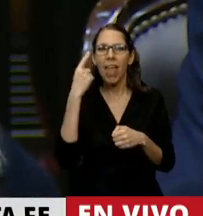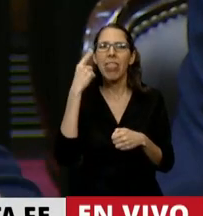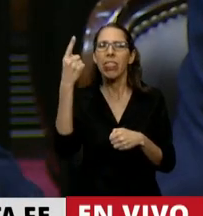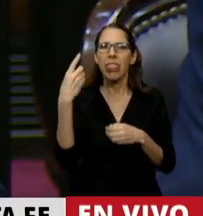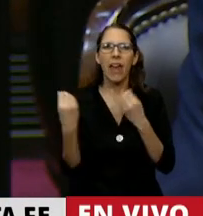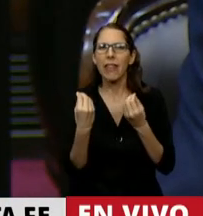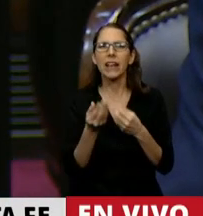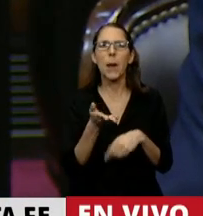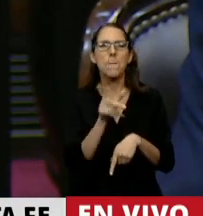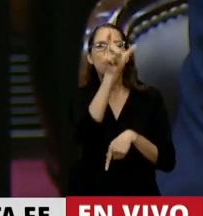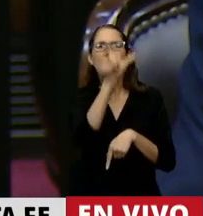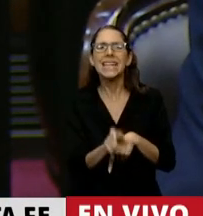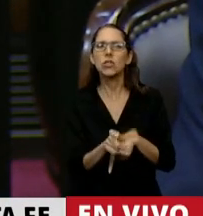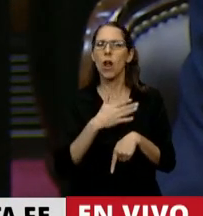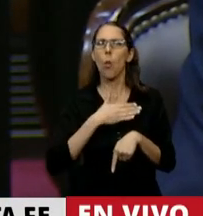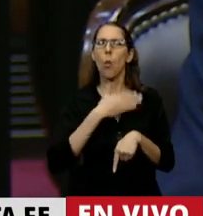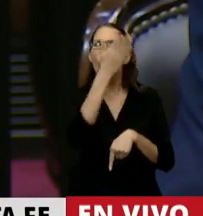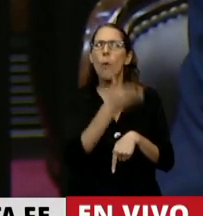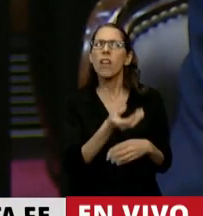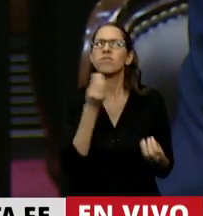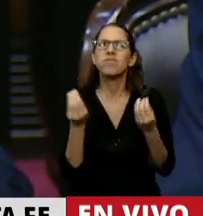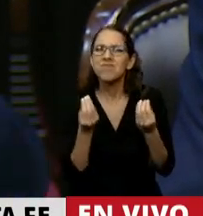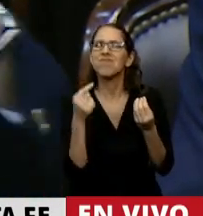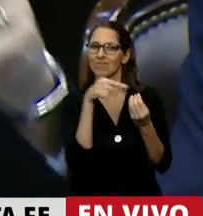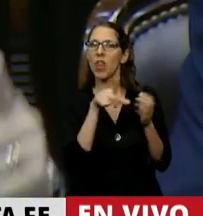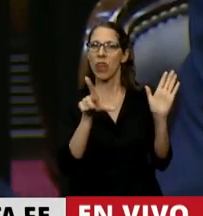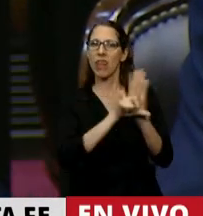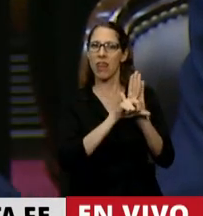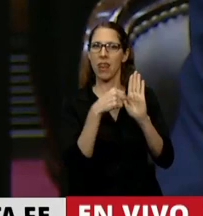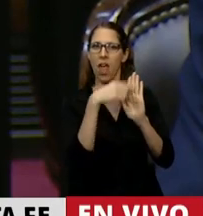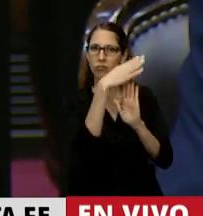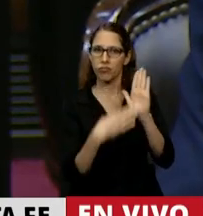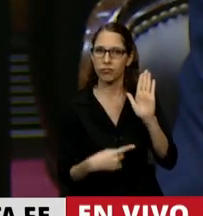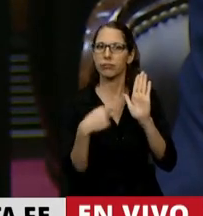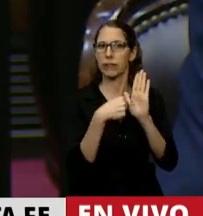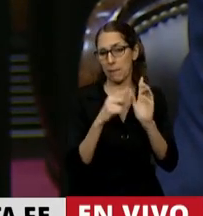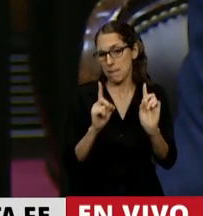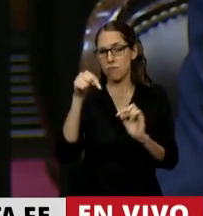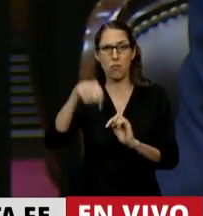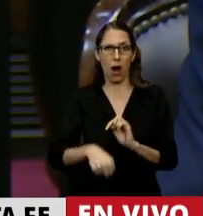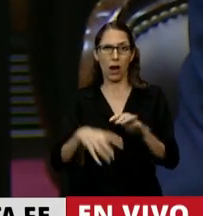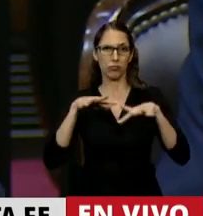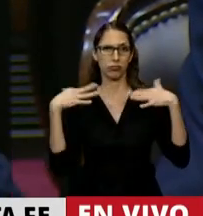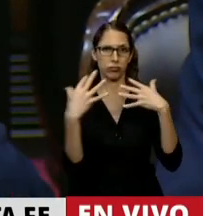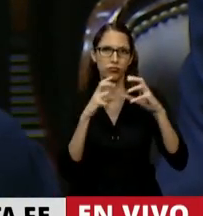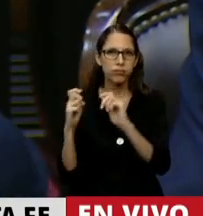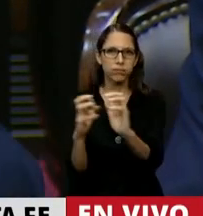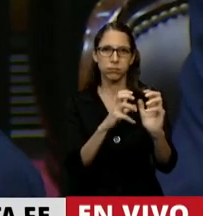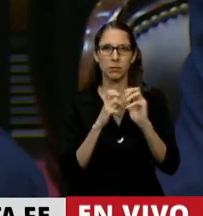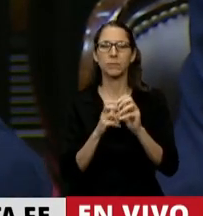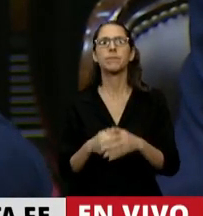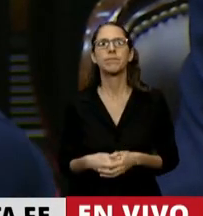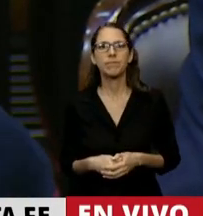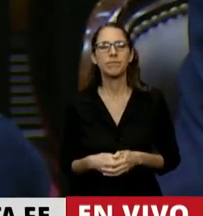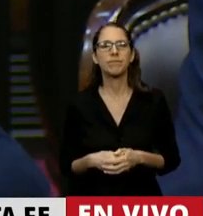de persona humana que subyace en esta ley y en todo este debate. Porque frente a